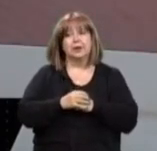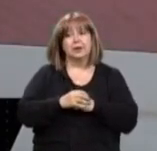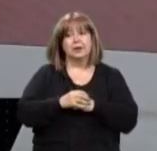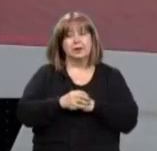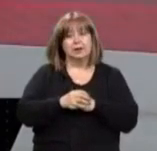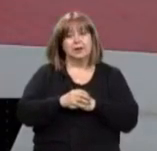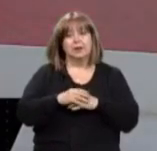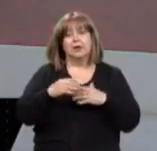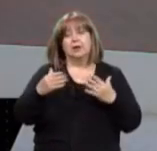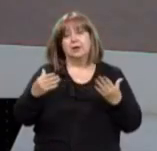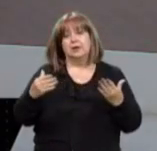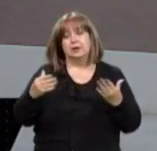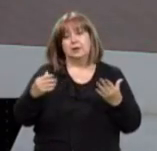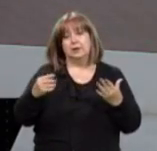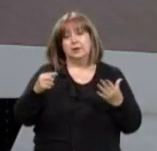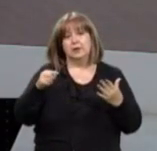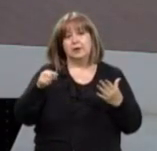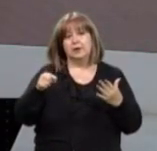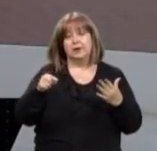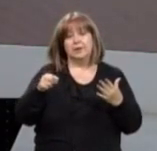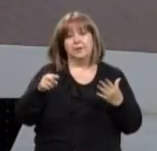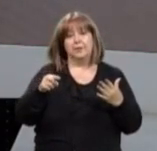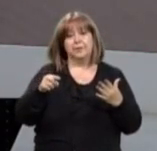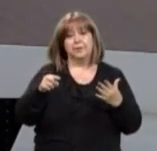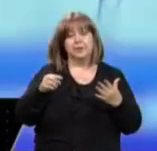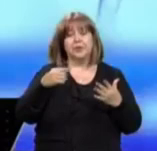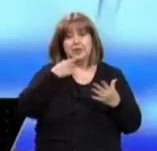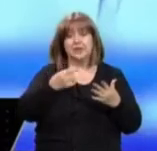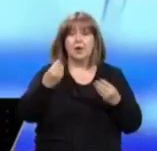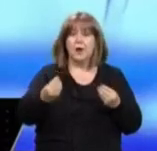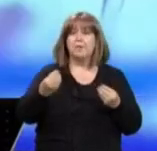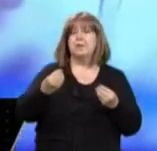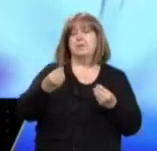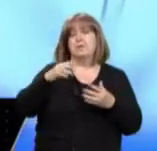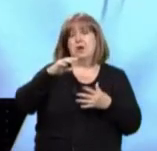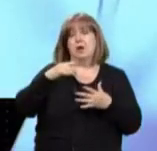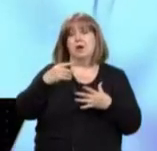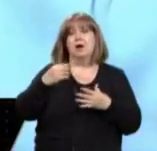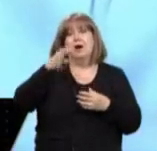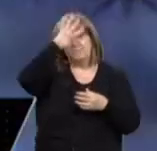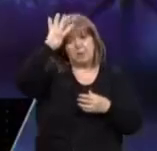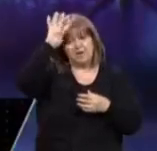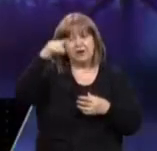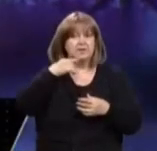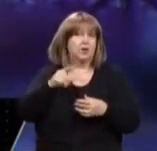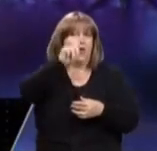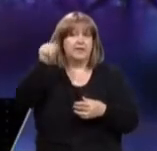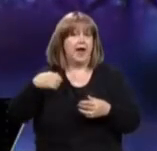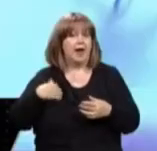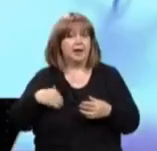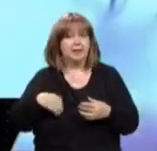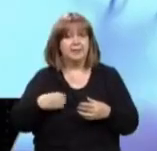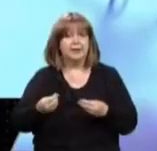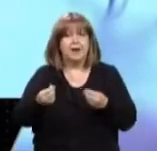de la conversación que tuvo, recordando, bueno, qué pasa con una Argentina que tiene muchísima riqueza y que tiene todas las riquezas